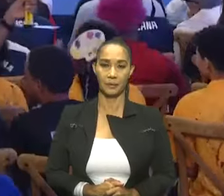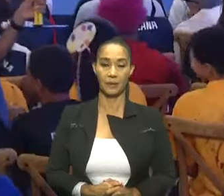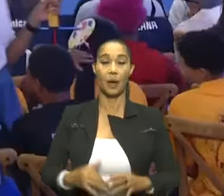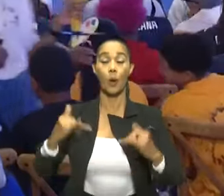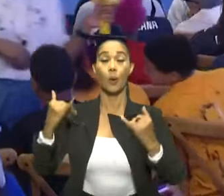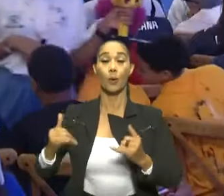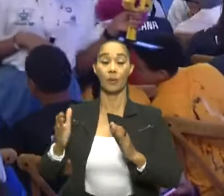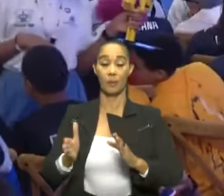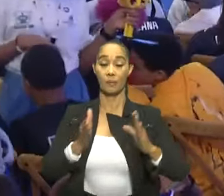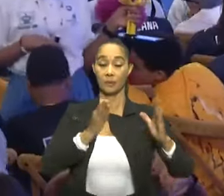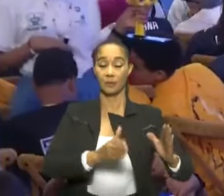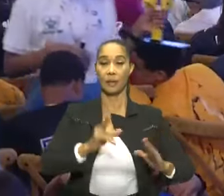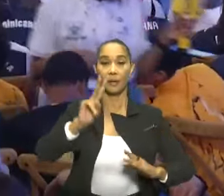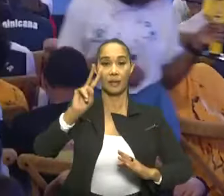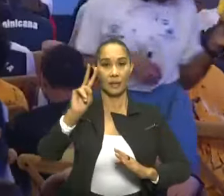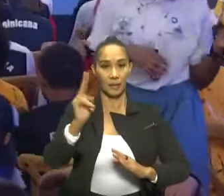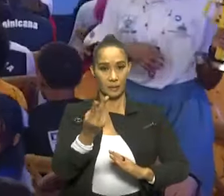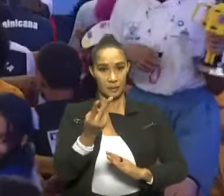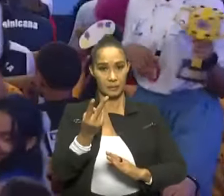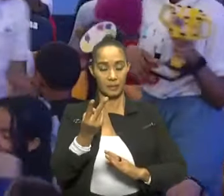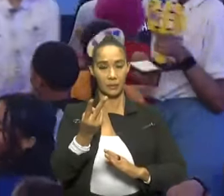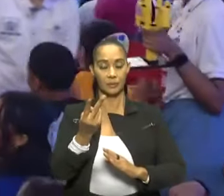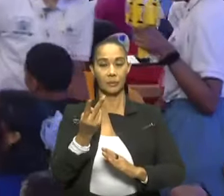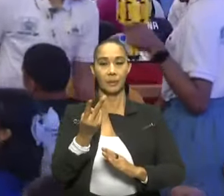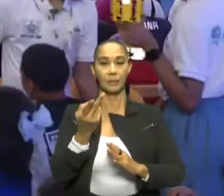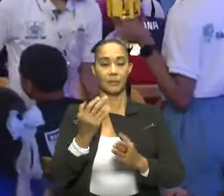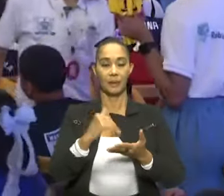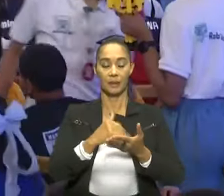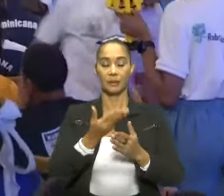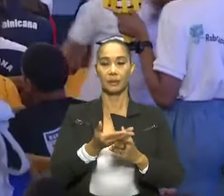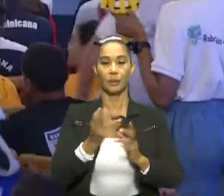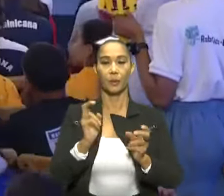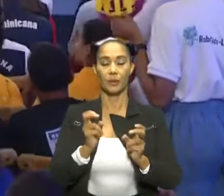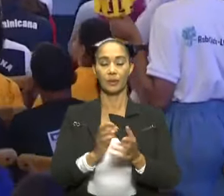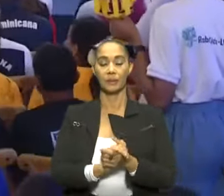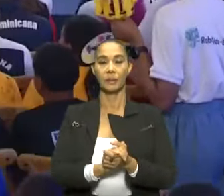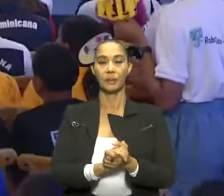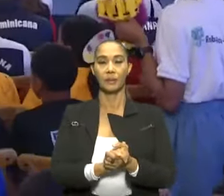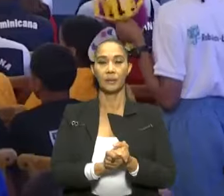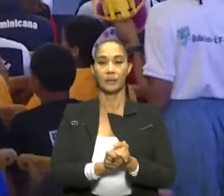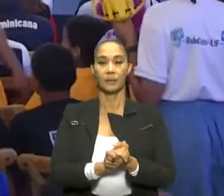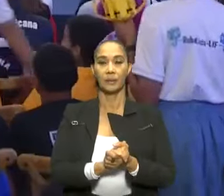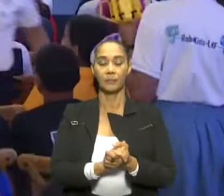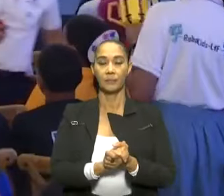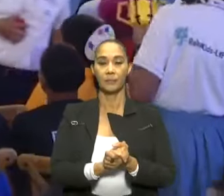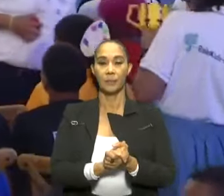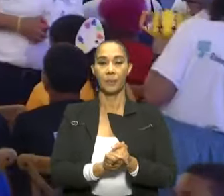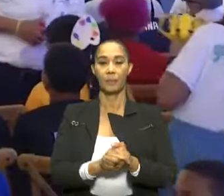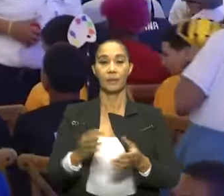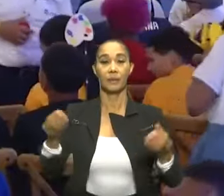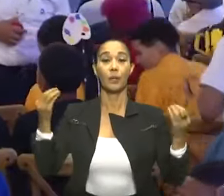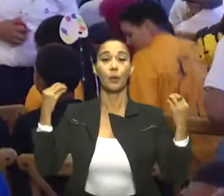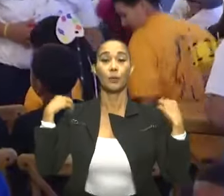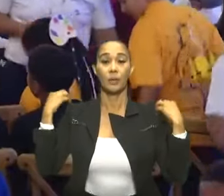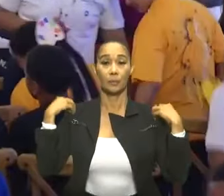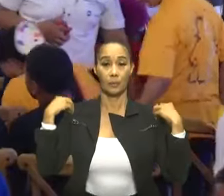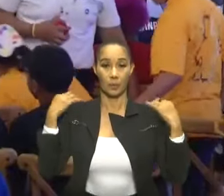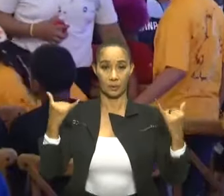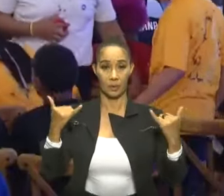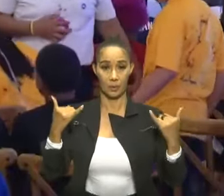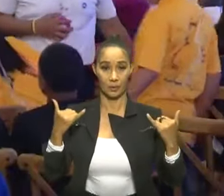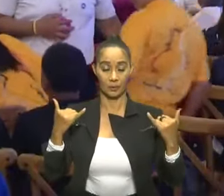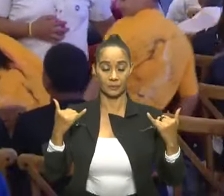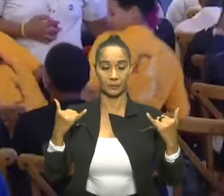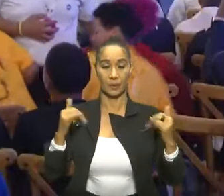Vamos a pasar ahora en una segunda parte con la parte de los deportes.